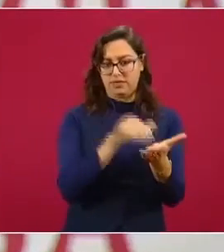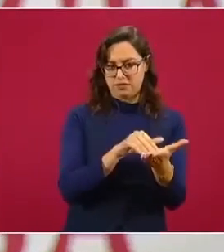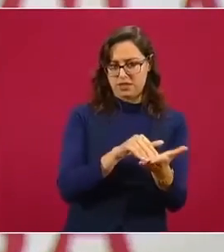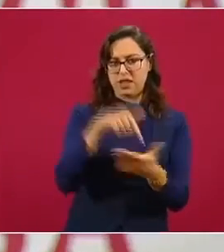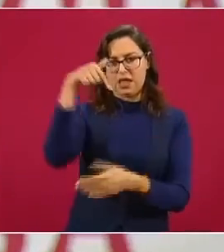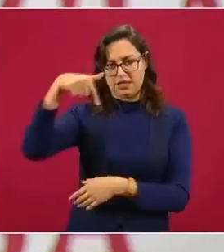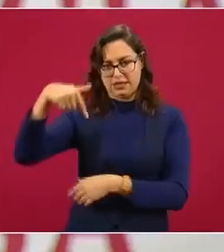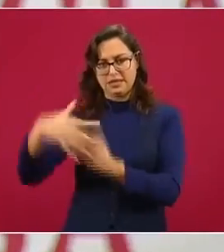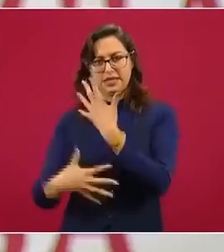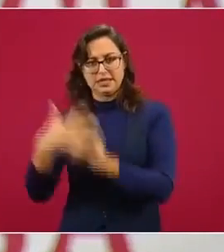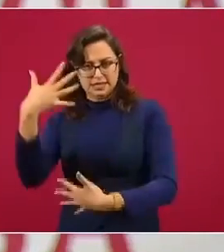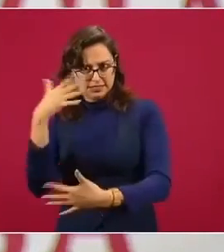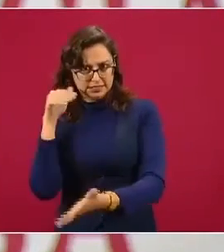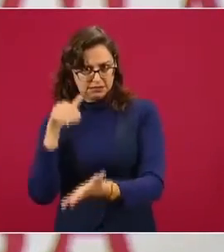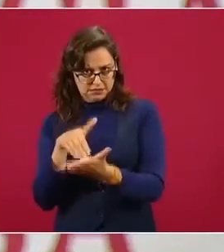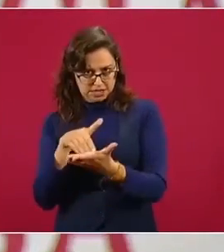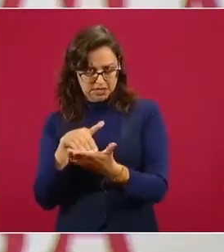vacuna.